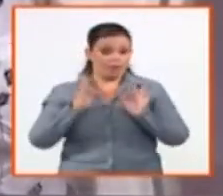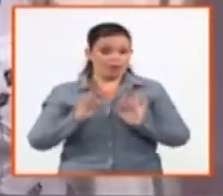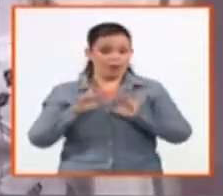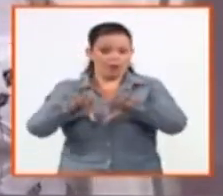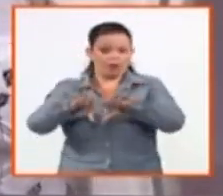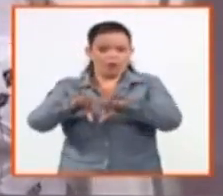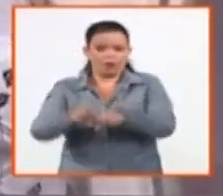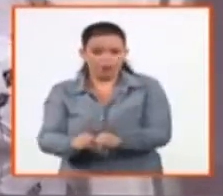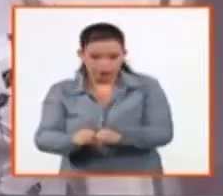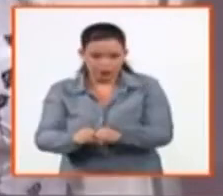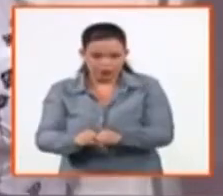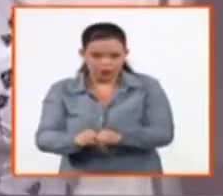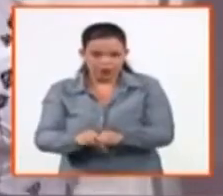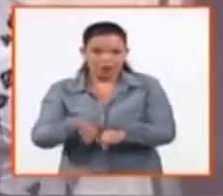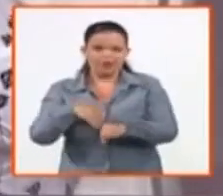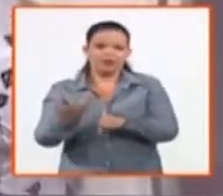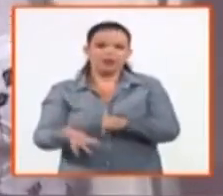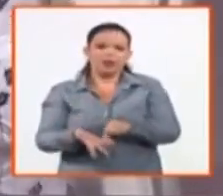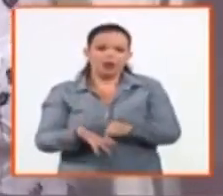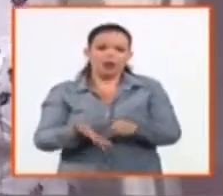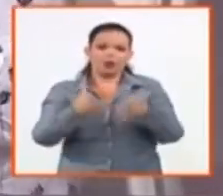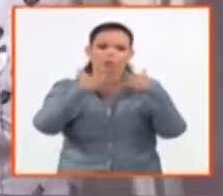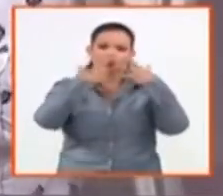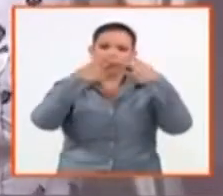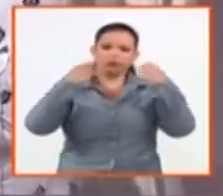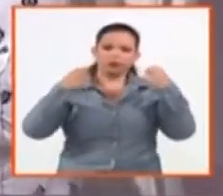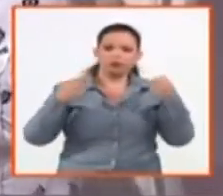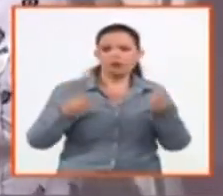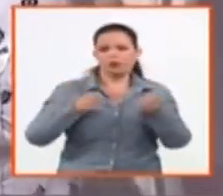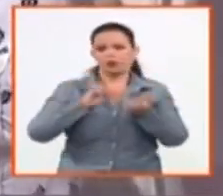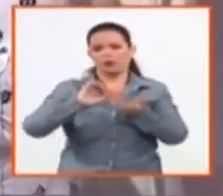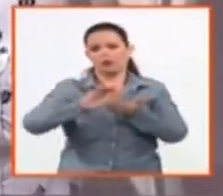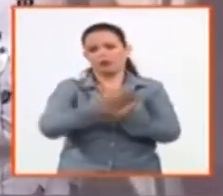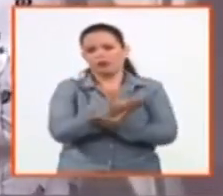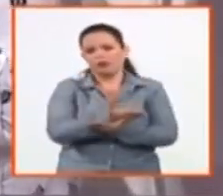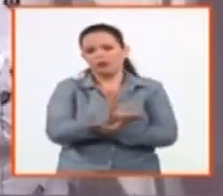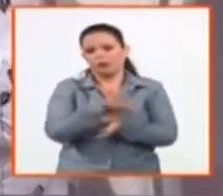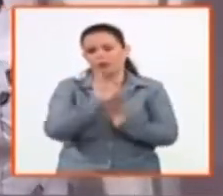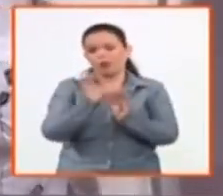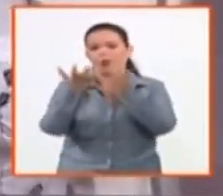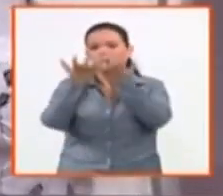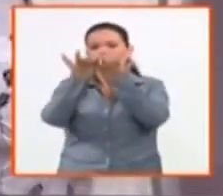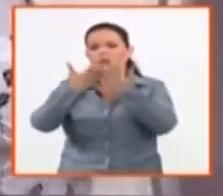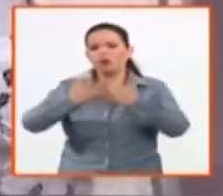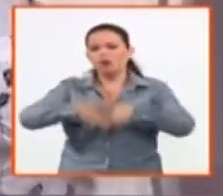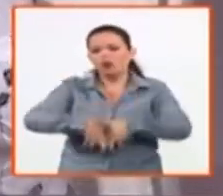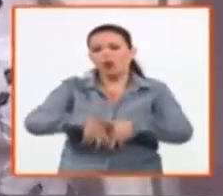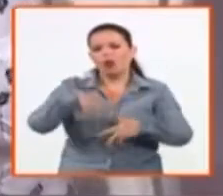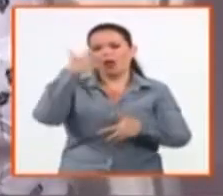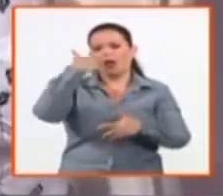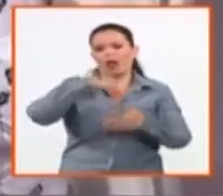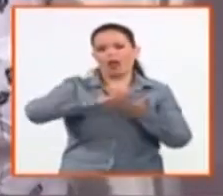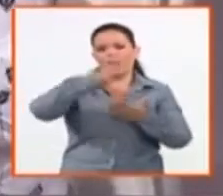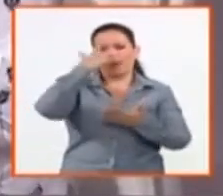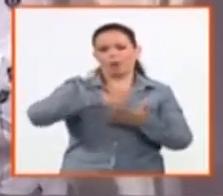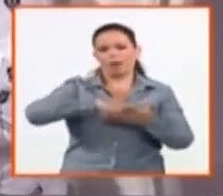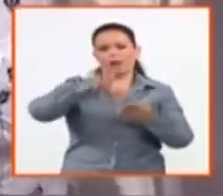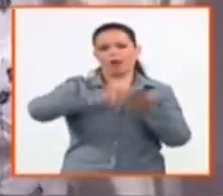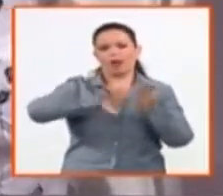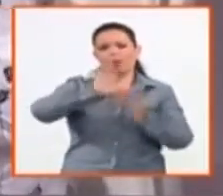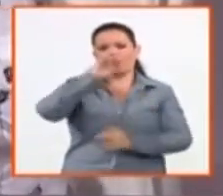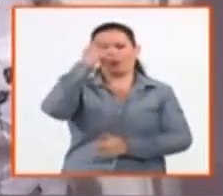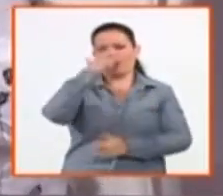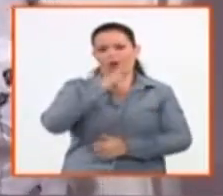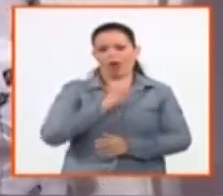Y esto que creó una situación terrible, porque si tú quitas esa producción, pero no pones otra, pues entonces